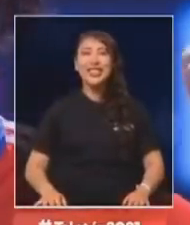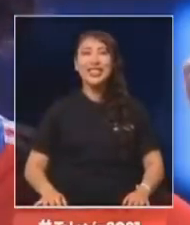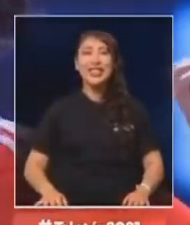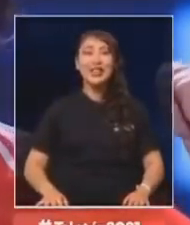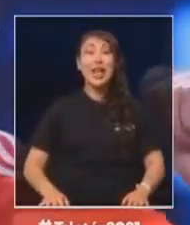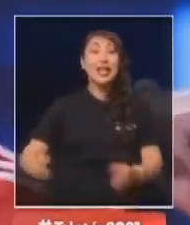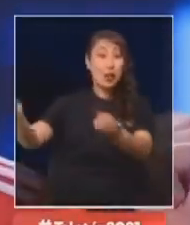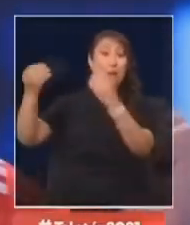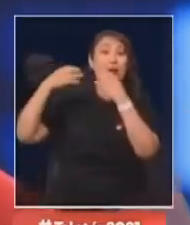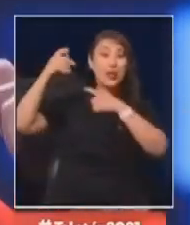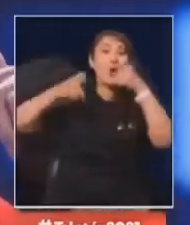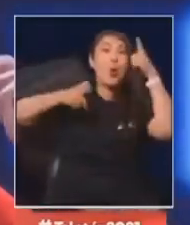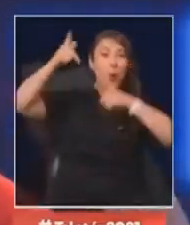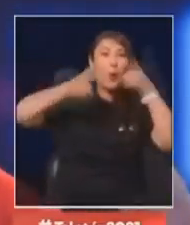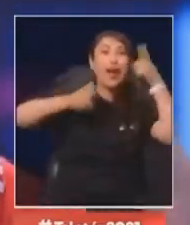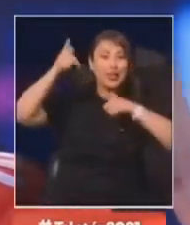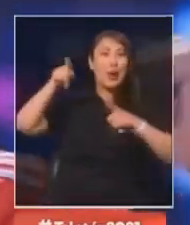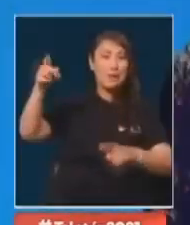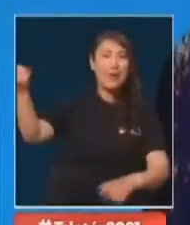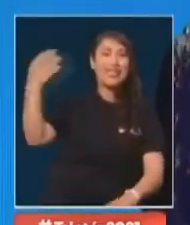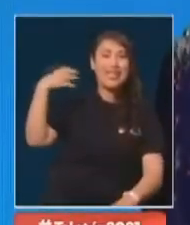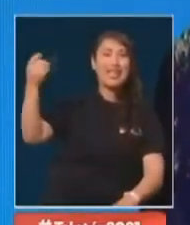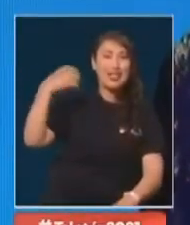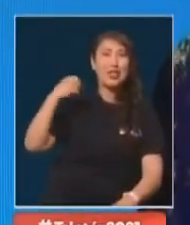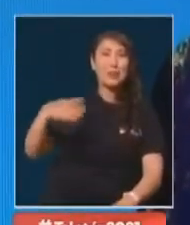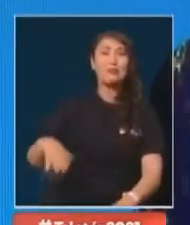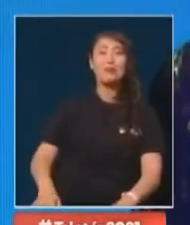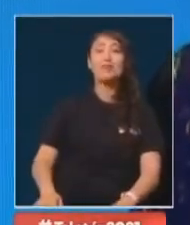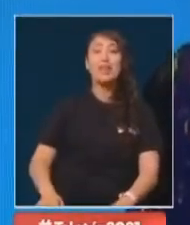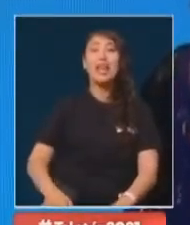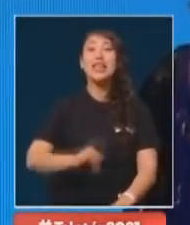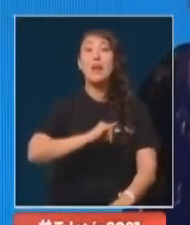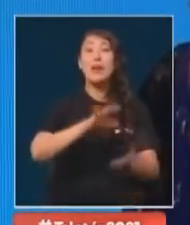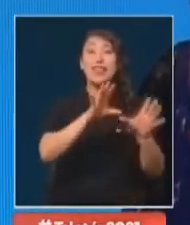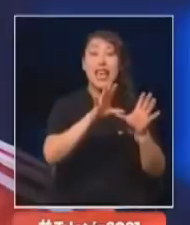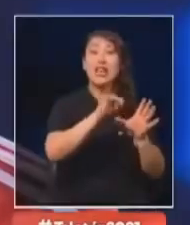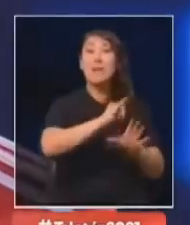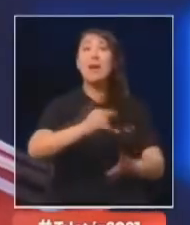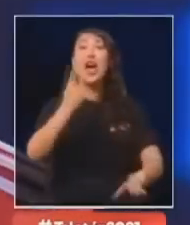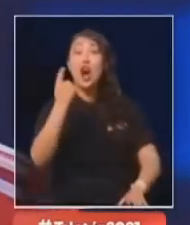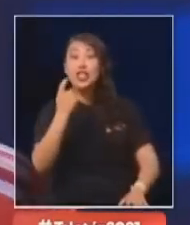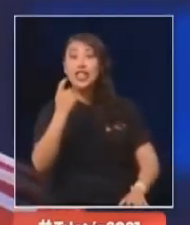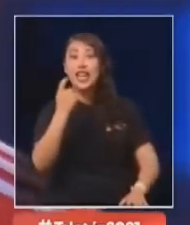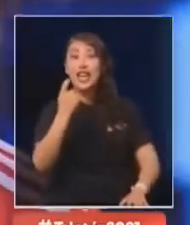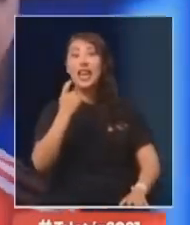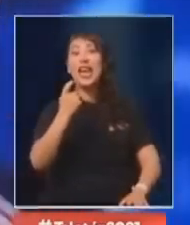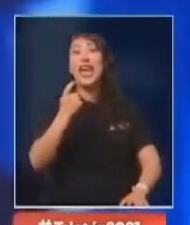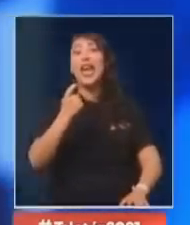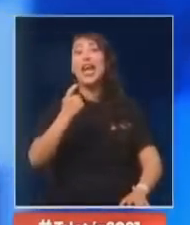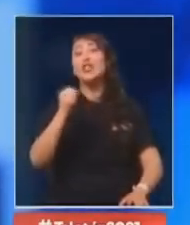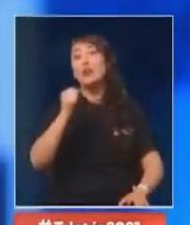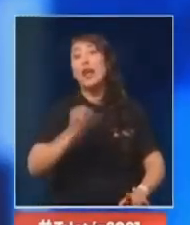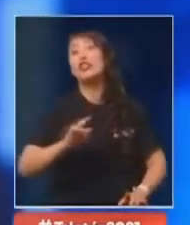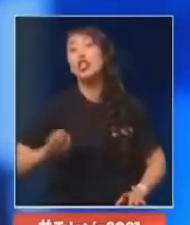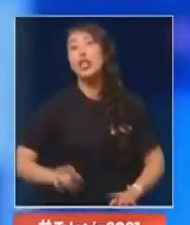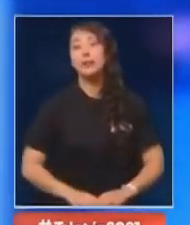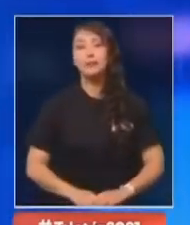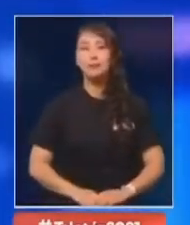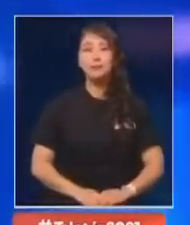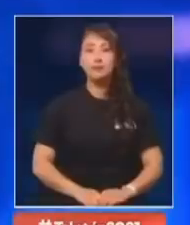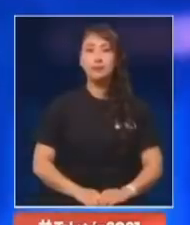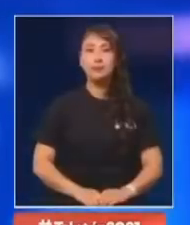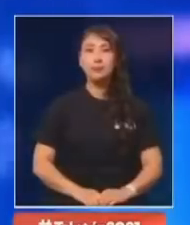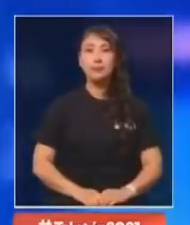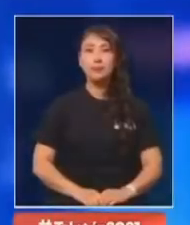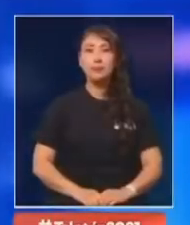Se me lo enseñó Guaso Isla. El 10 después viene el 11. El 11, ¿qué pasa? Entonces.